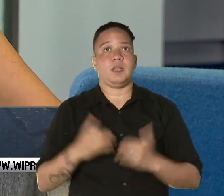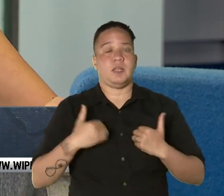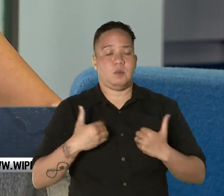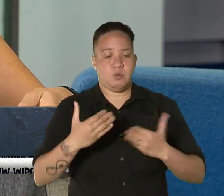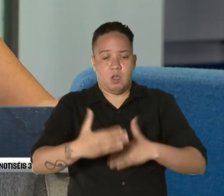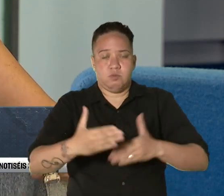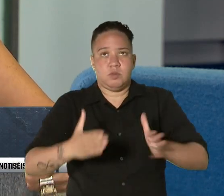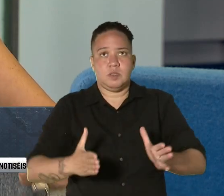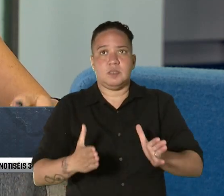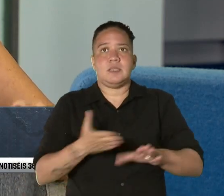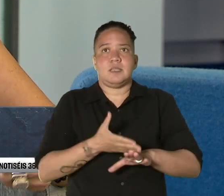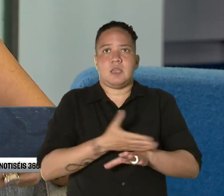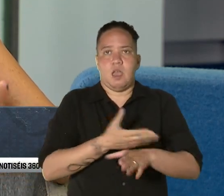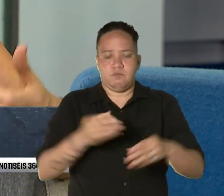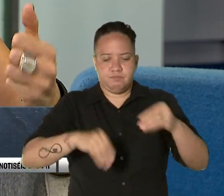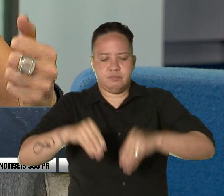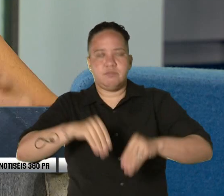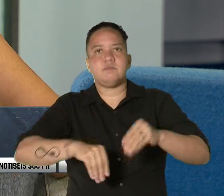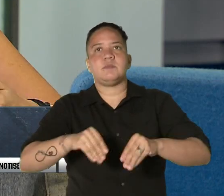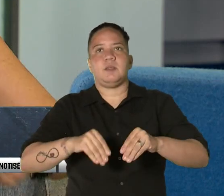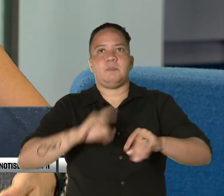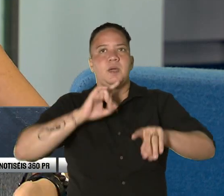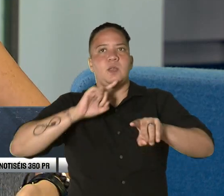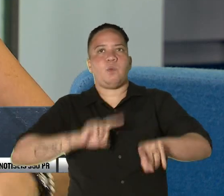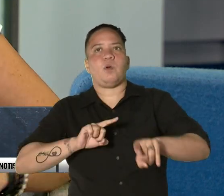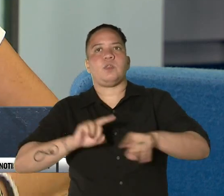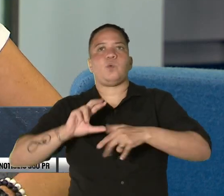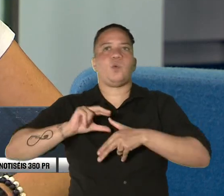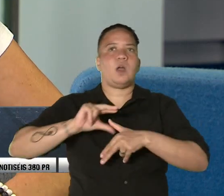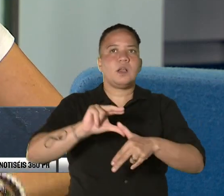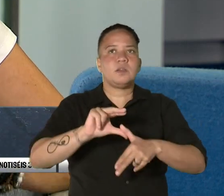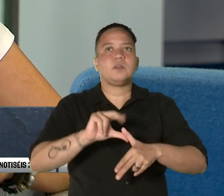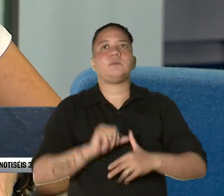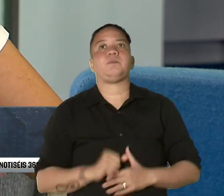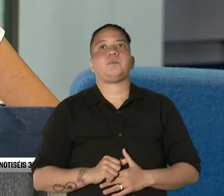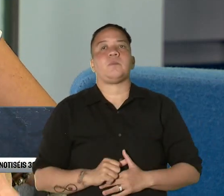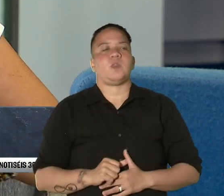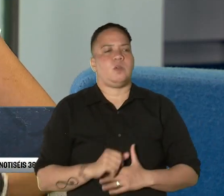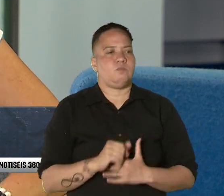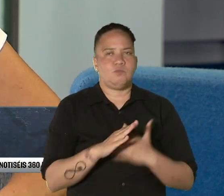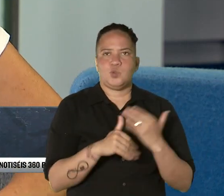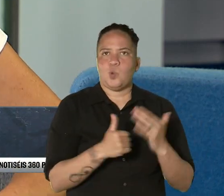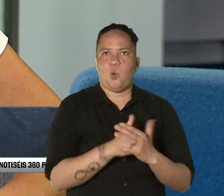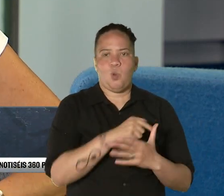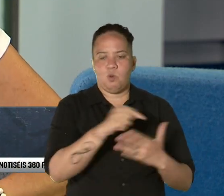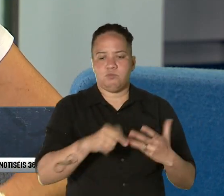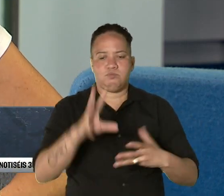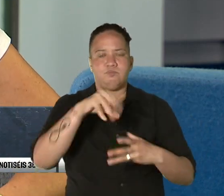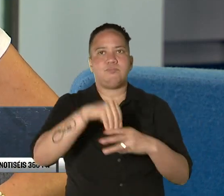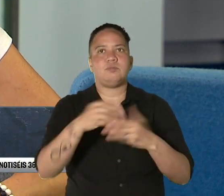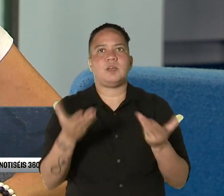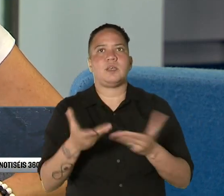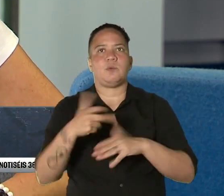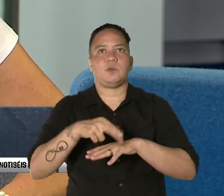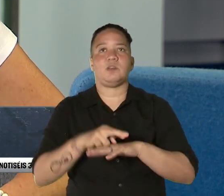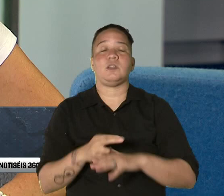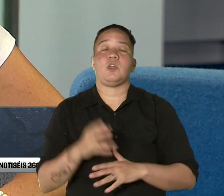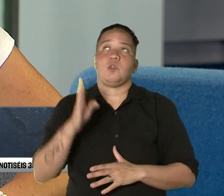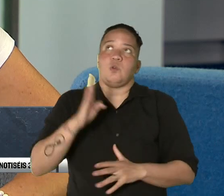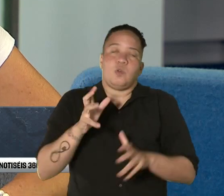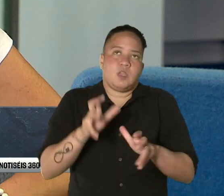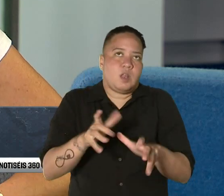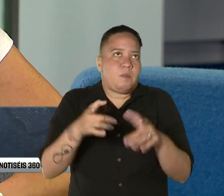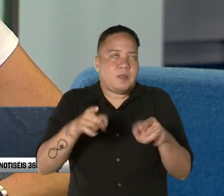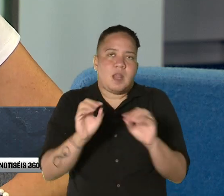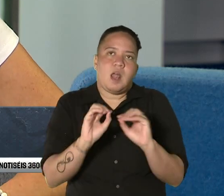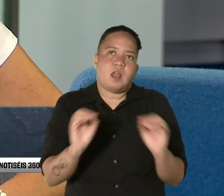ya preparados para la respuesta de huracanes o sea que ya que lo tenemos aquí en la isla Dios quiera verdad